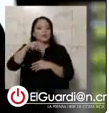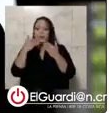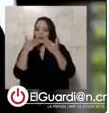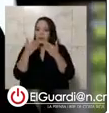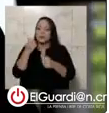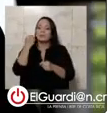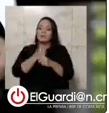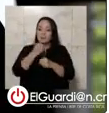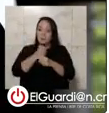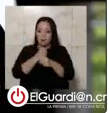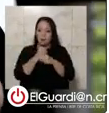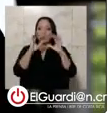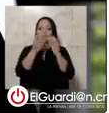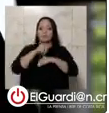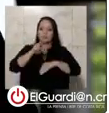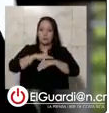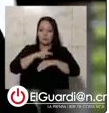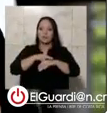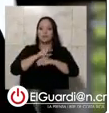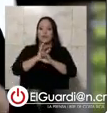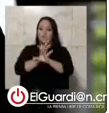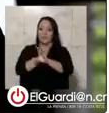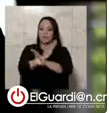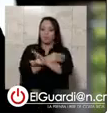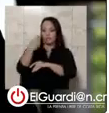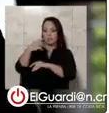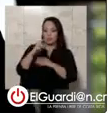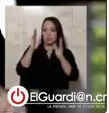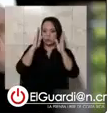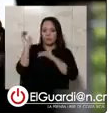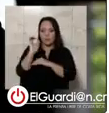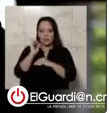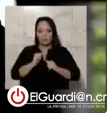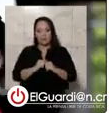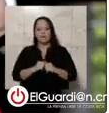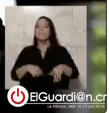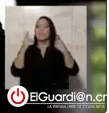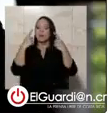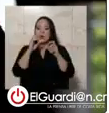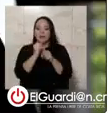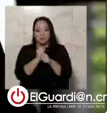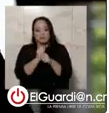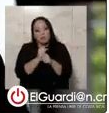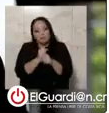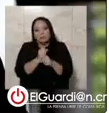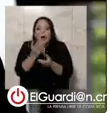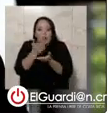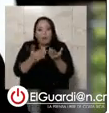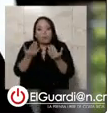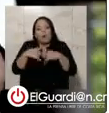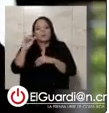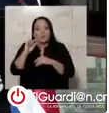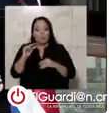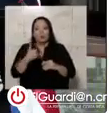el trabajo de la Comisión Nacional de Prevención de Riesgos y Atención de Emergencias, de poder hacer lo poquito que podemos hacer